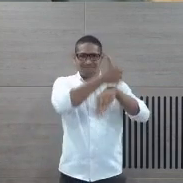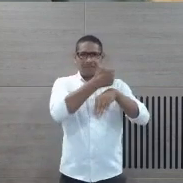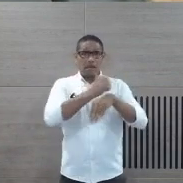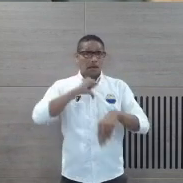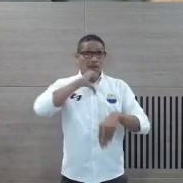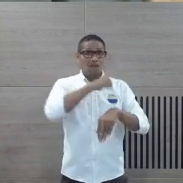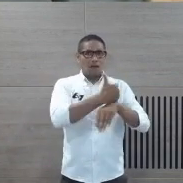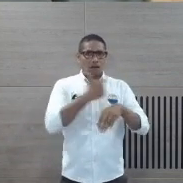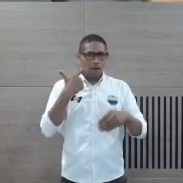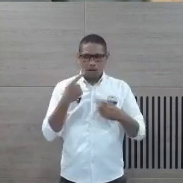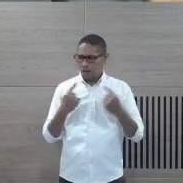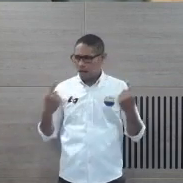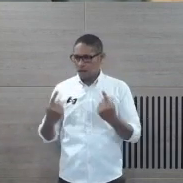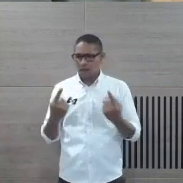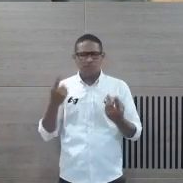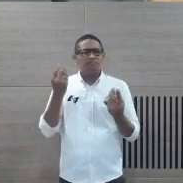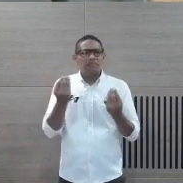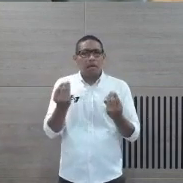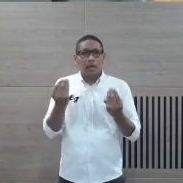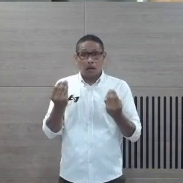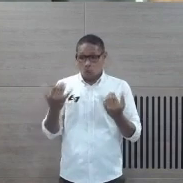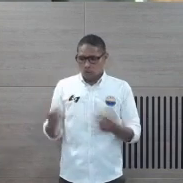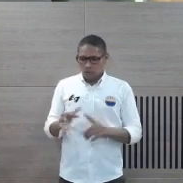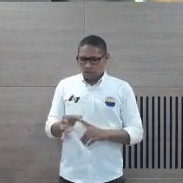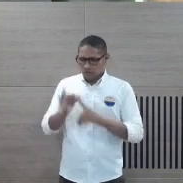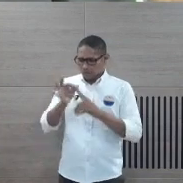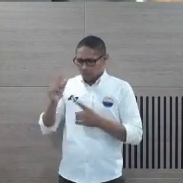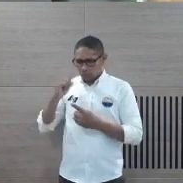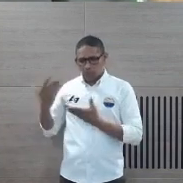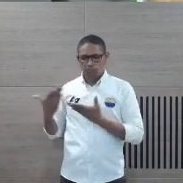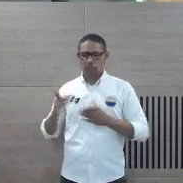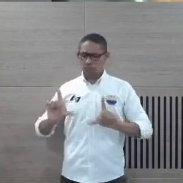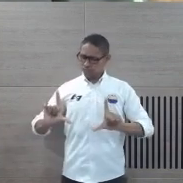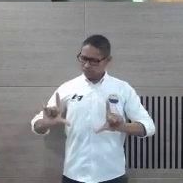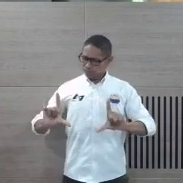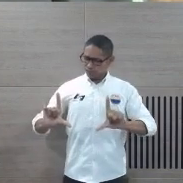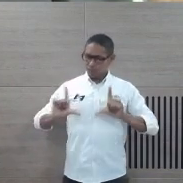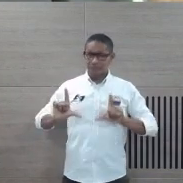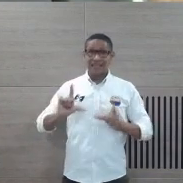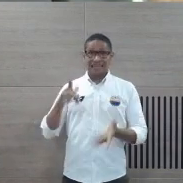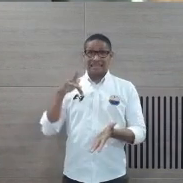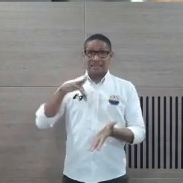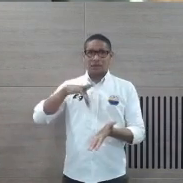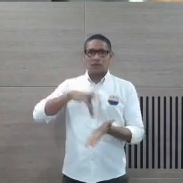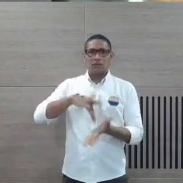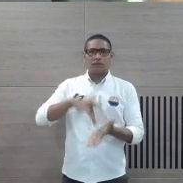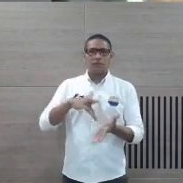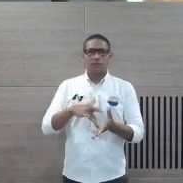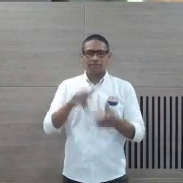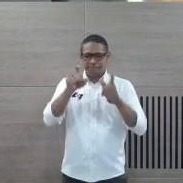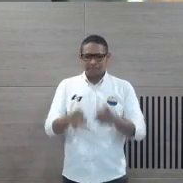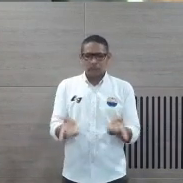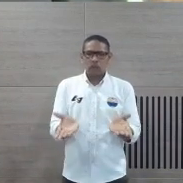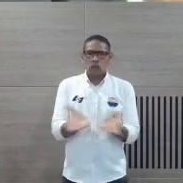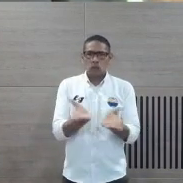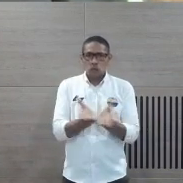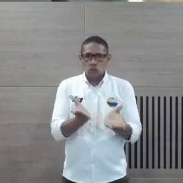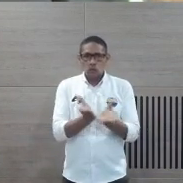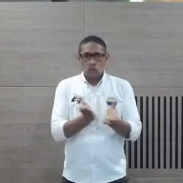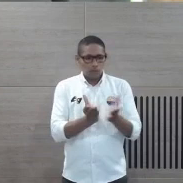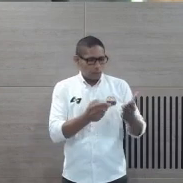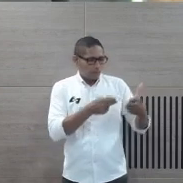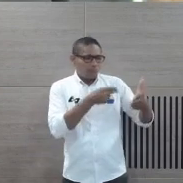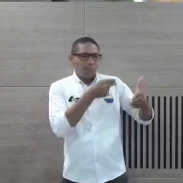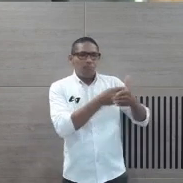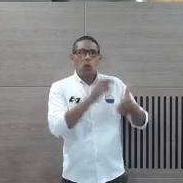oficial de grado de la modalidad pregrado presencial para los estudiantes registrados desde Luis Diego